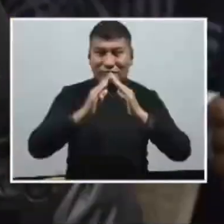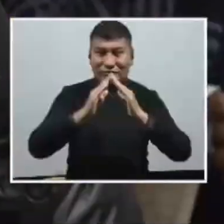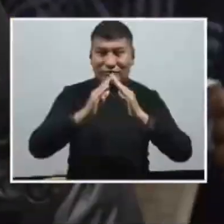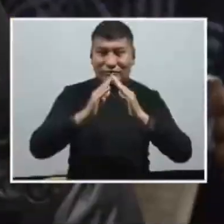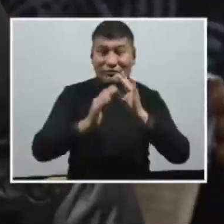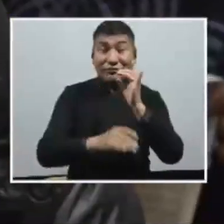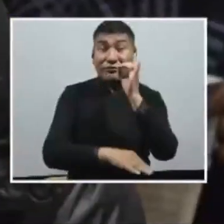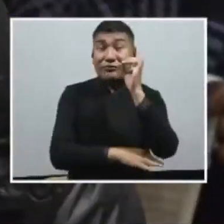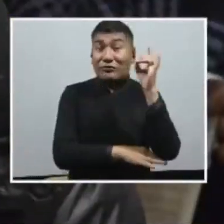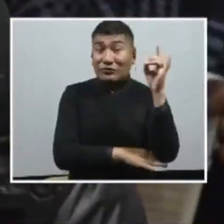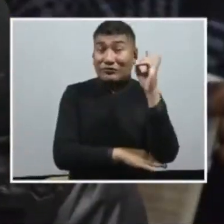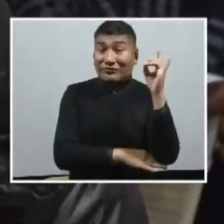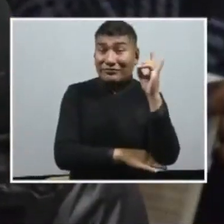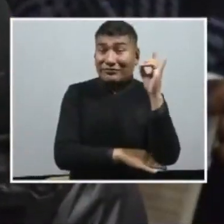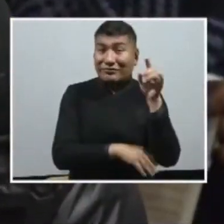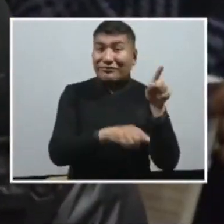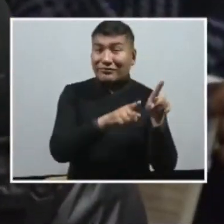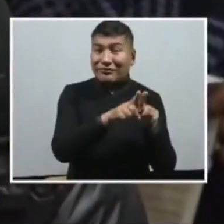Bolivia,